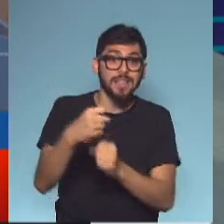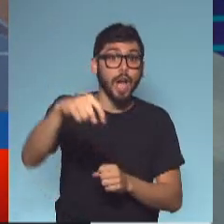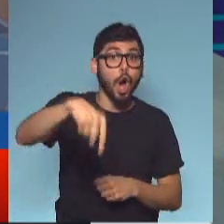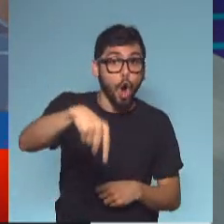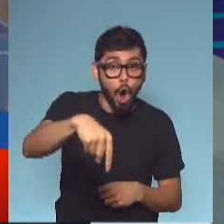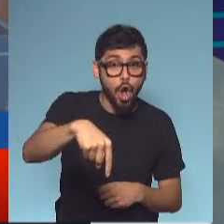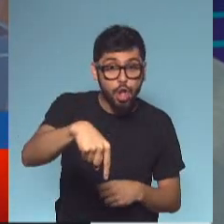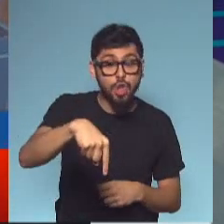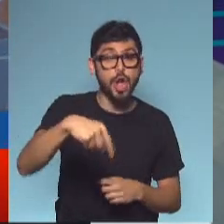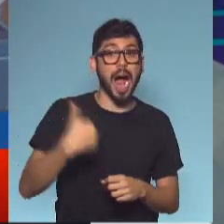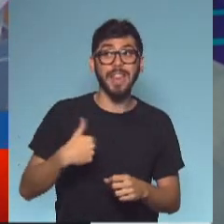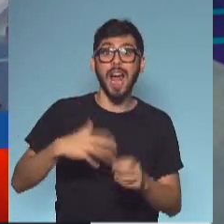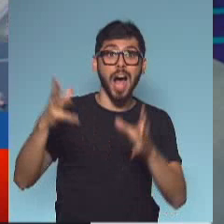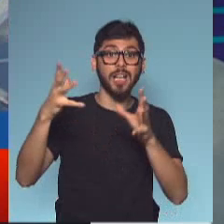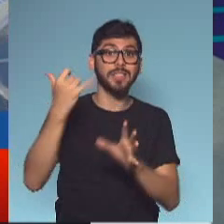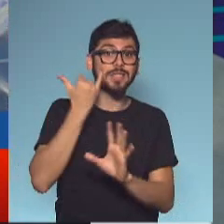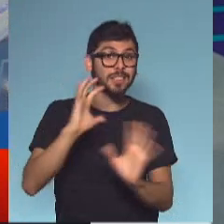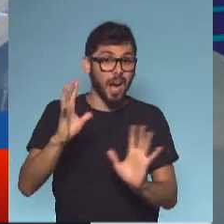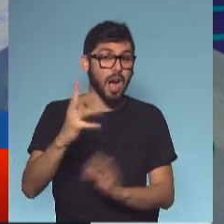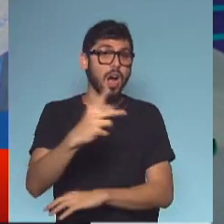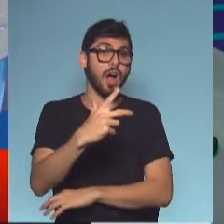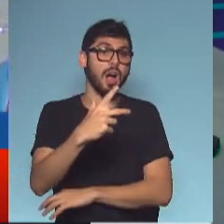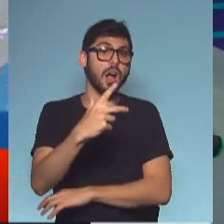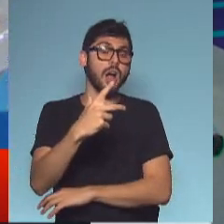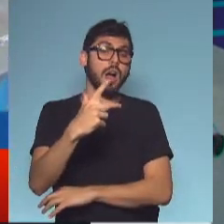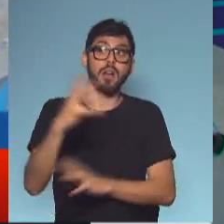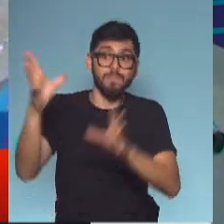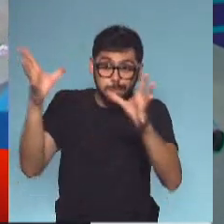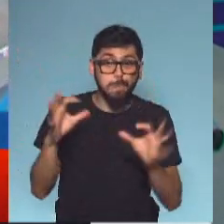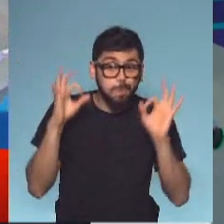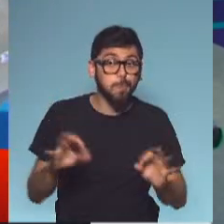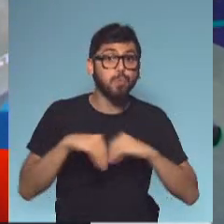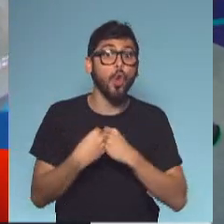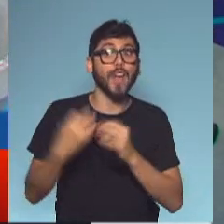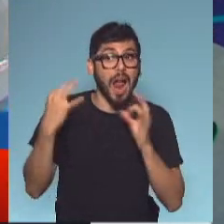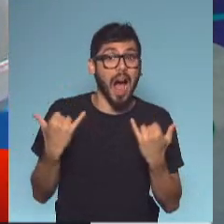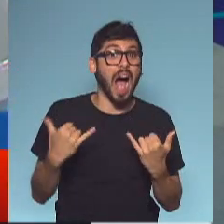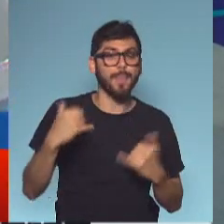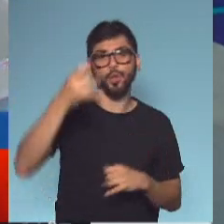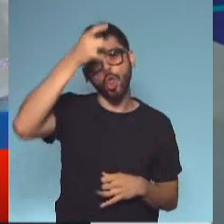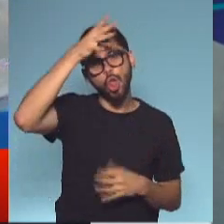Argentina. En este momento en la Argentina aplicadas Sí. y por aplicarse y distribuidas hay